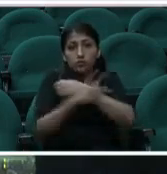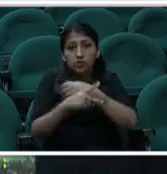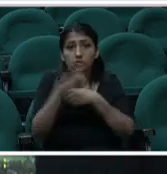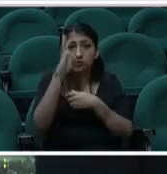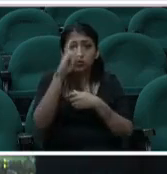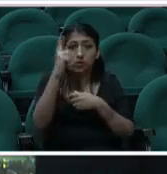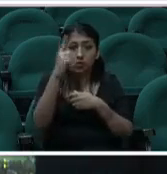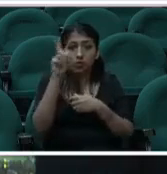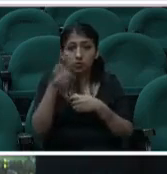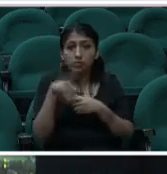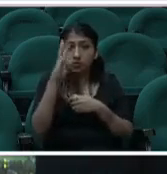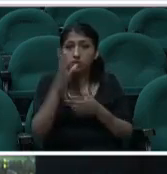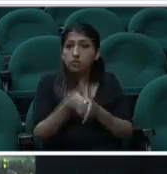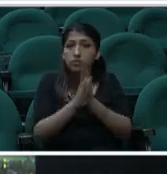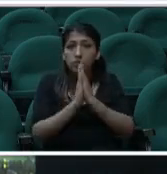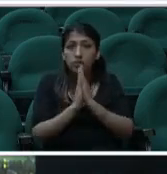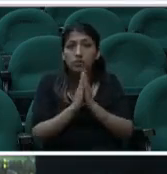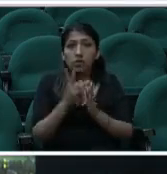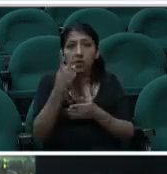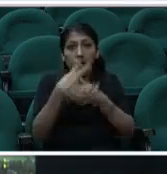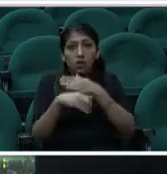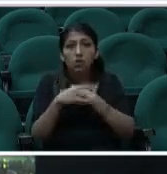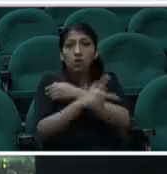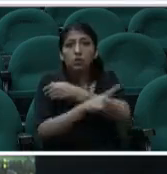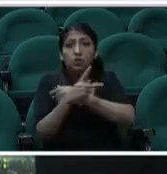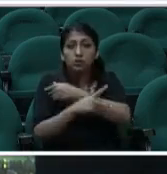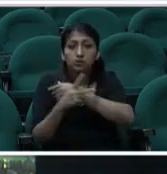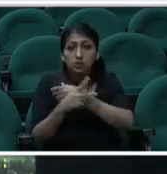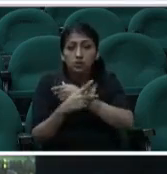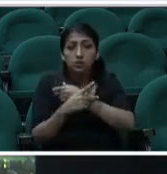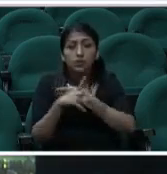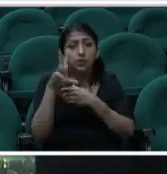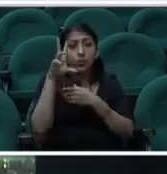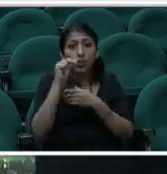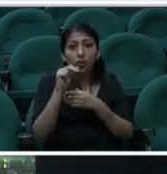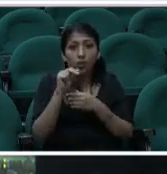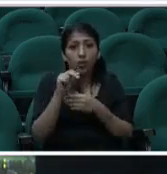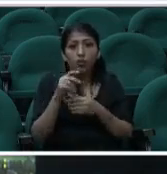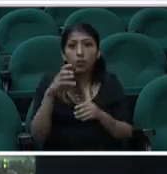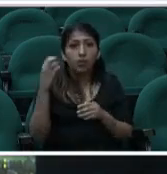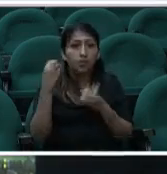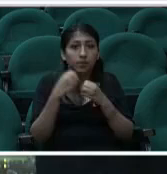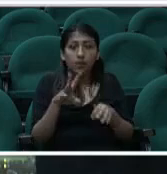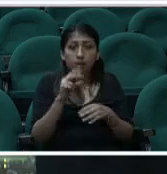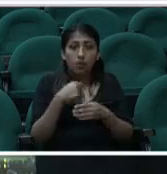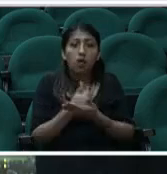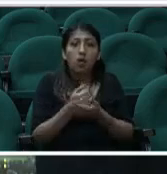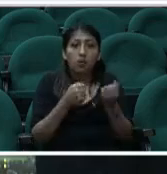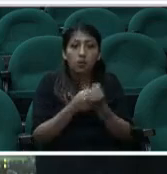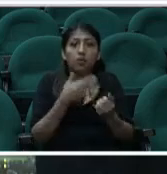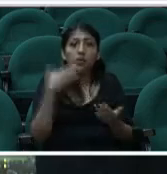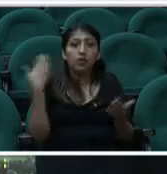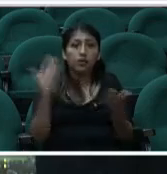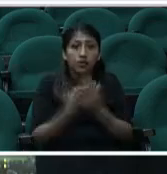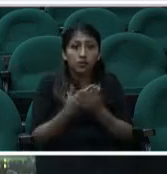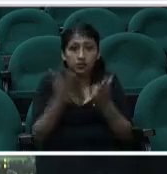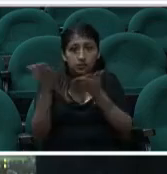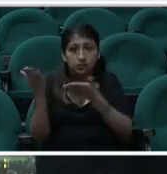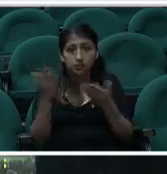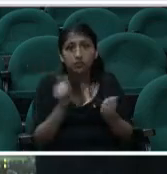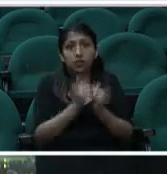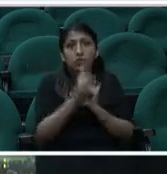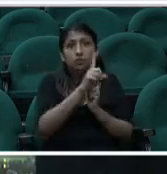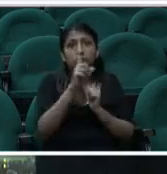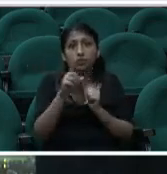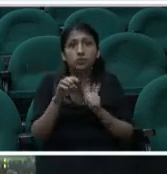lista 60 y 16 te pide como un hijo de pastaza que no te va a defraudar y gracias por habernos recibido en